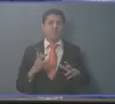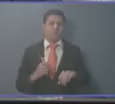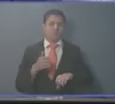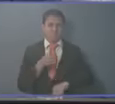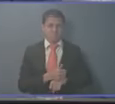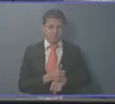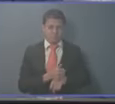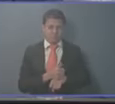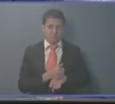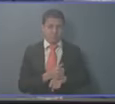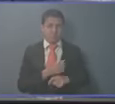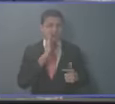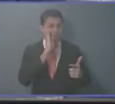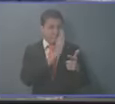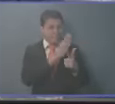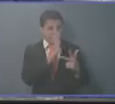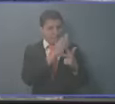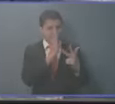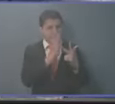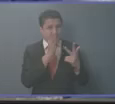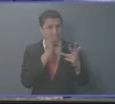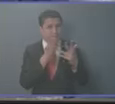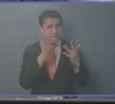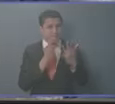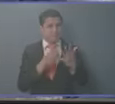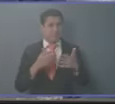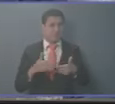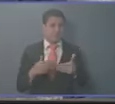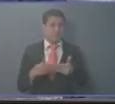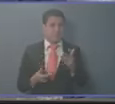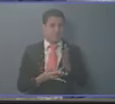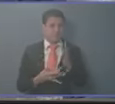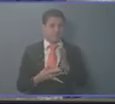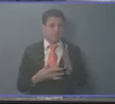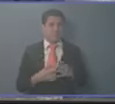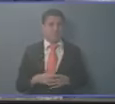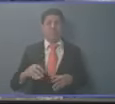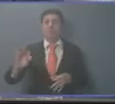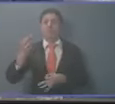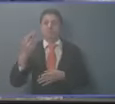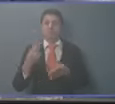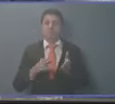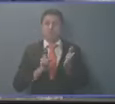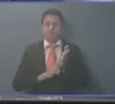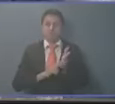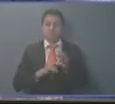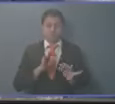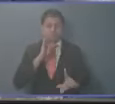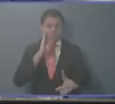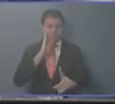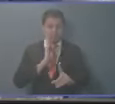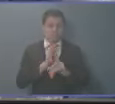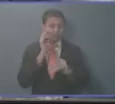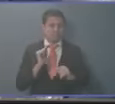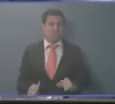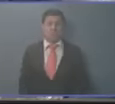estableciéndole lineamientos especiales para que pueda contratar